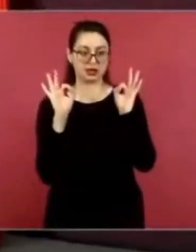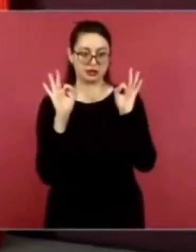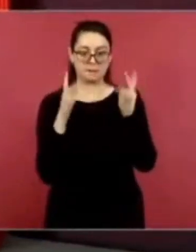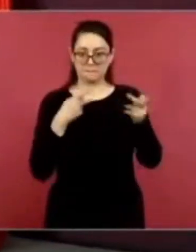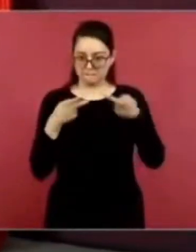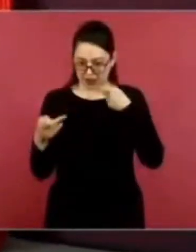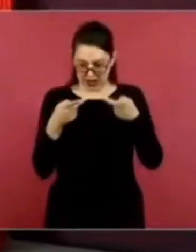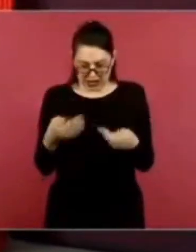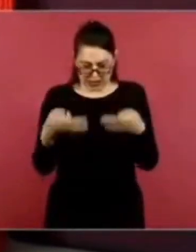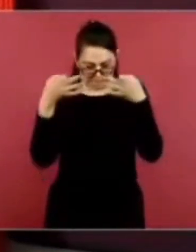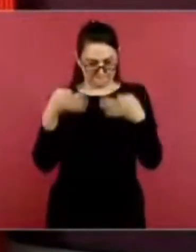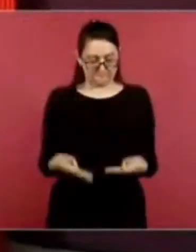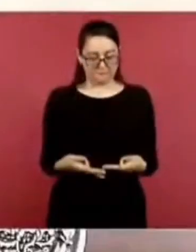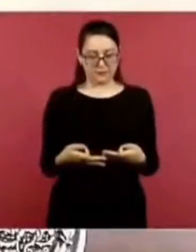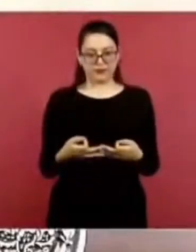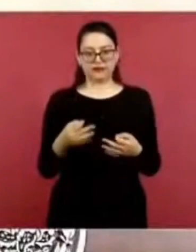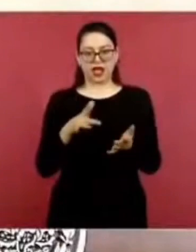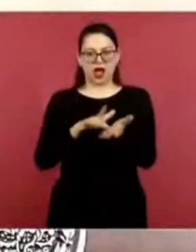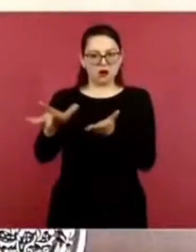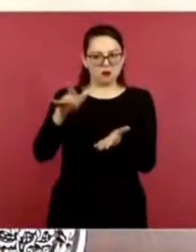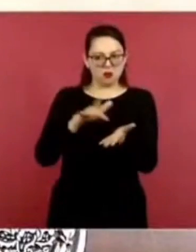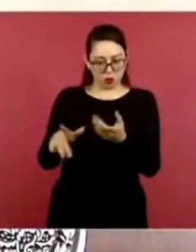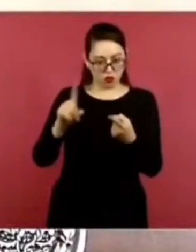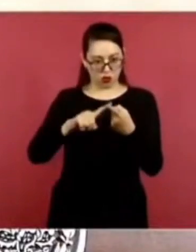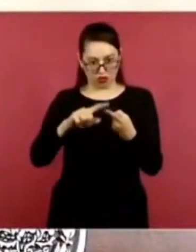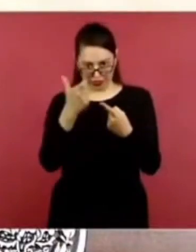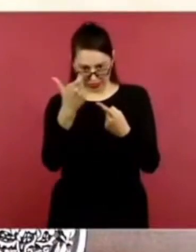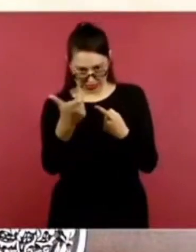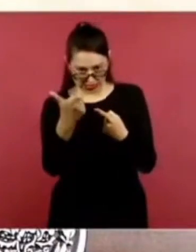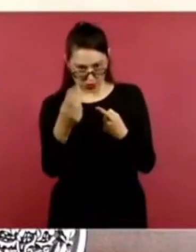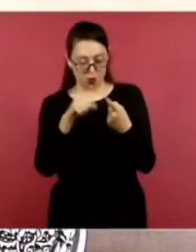plan en general de cuánto